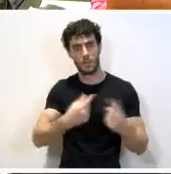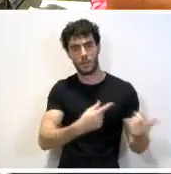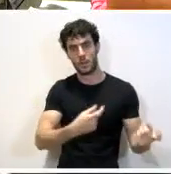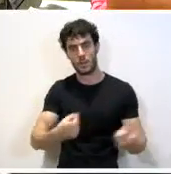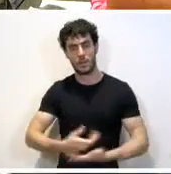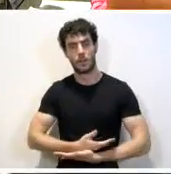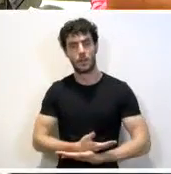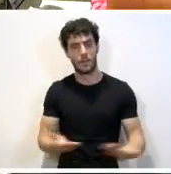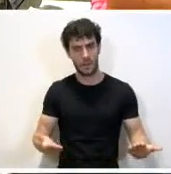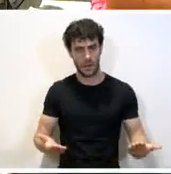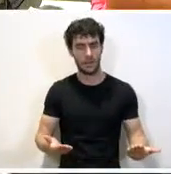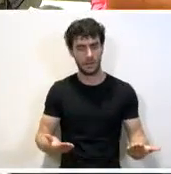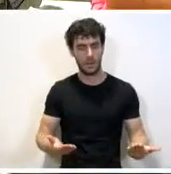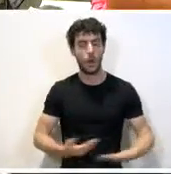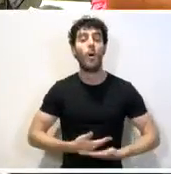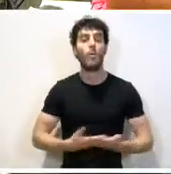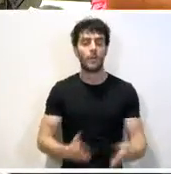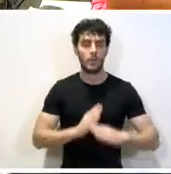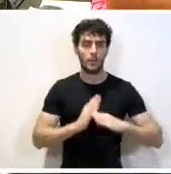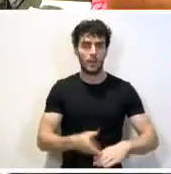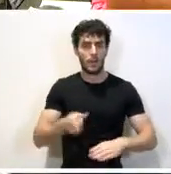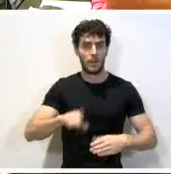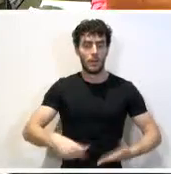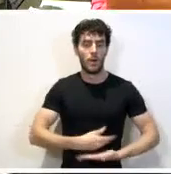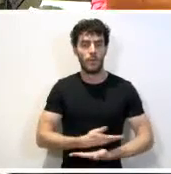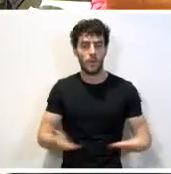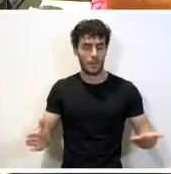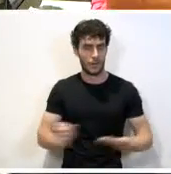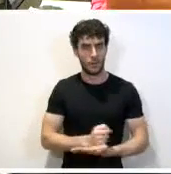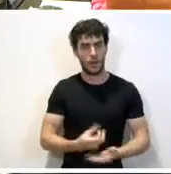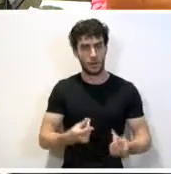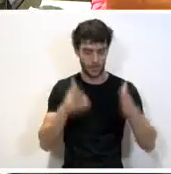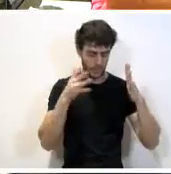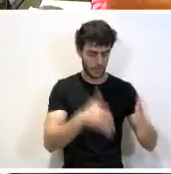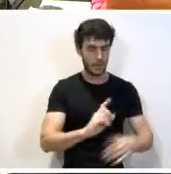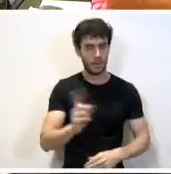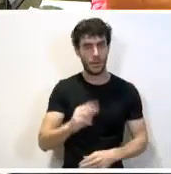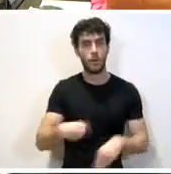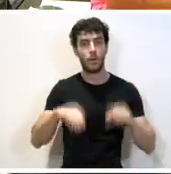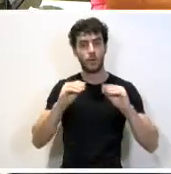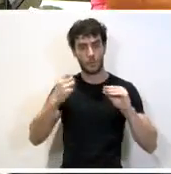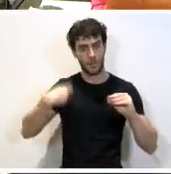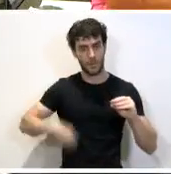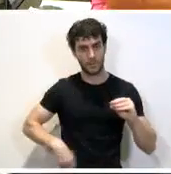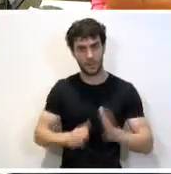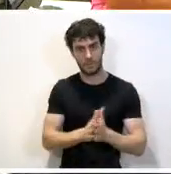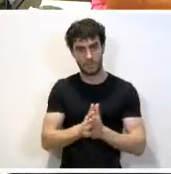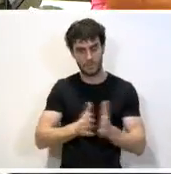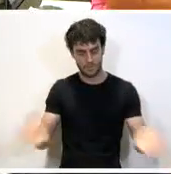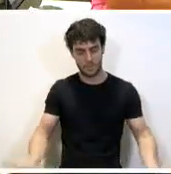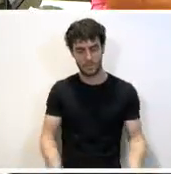garantizar que tenemos una oferta suficiente y que no toda la oferta sea en Logroño. La formación profesional incentiva